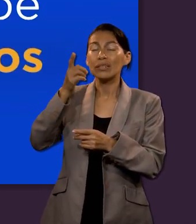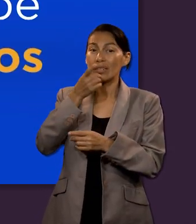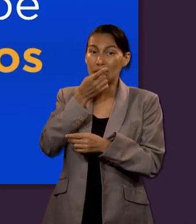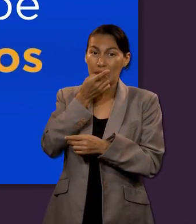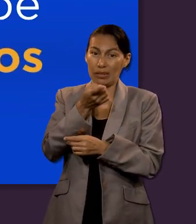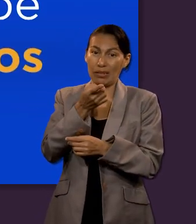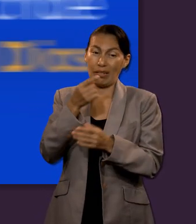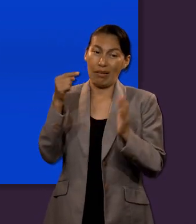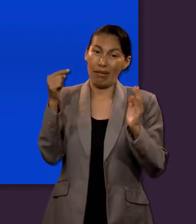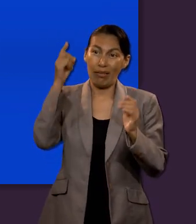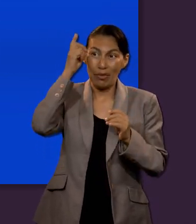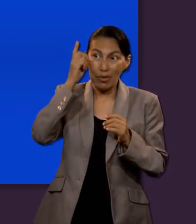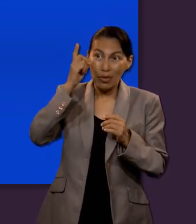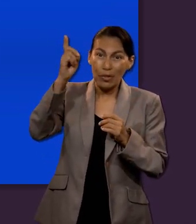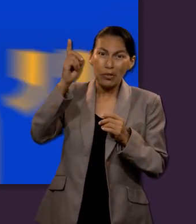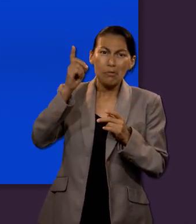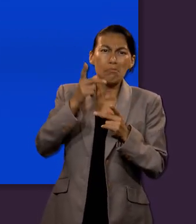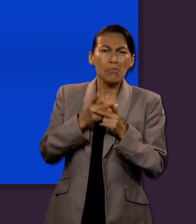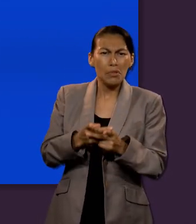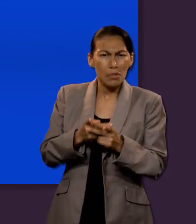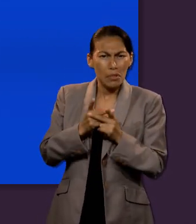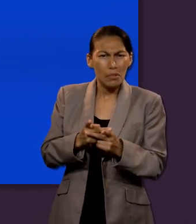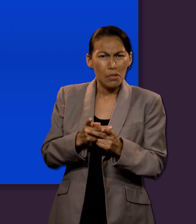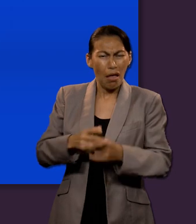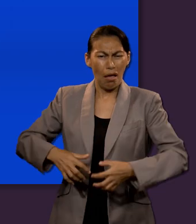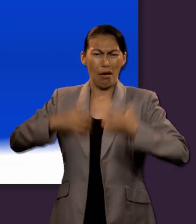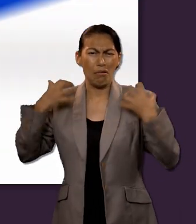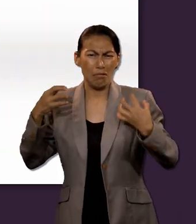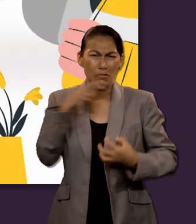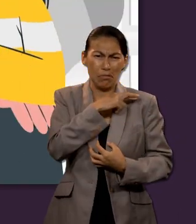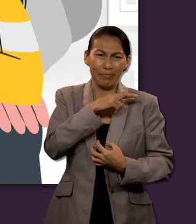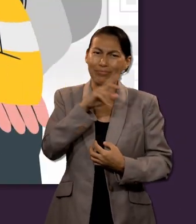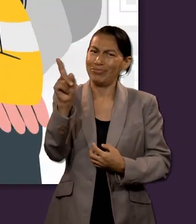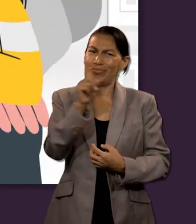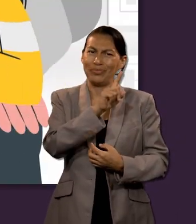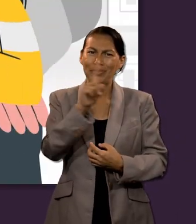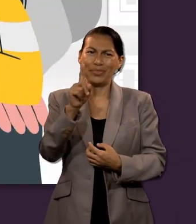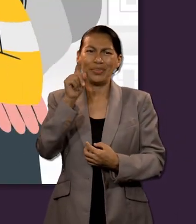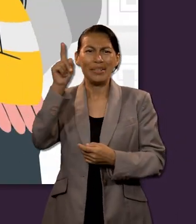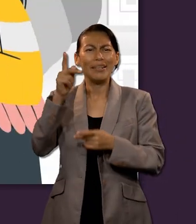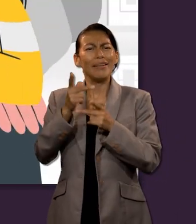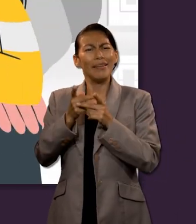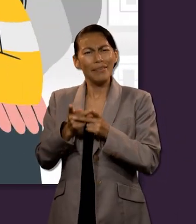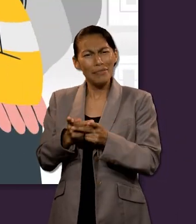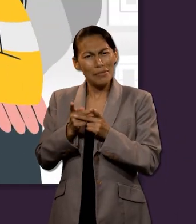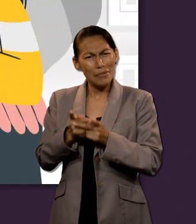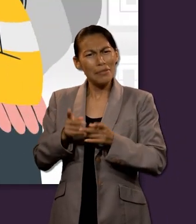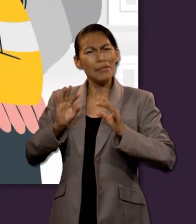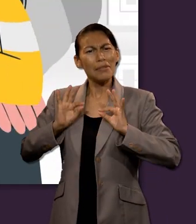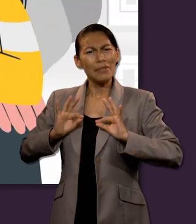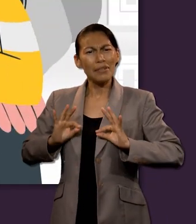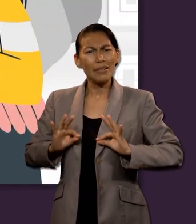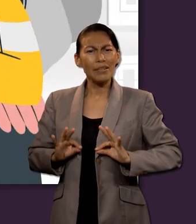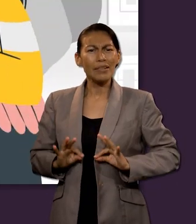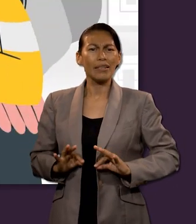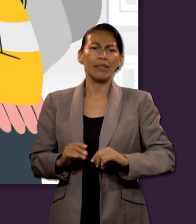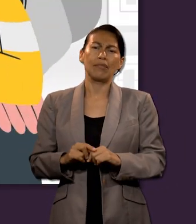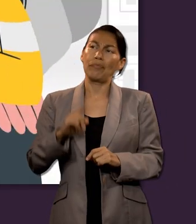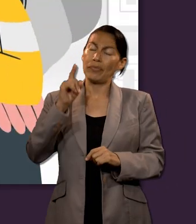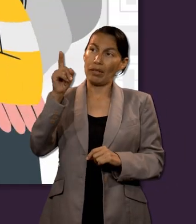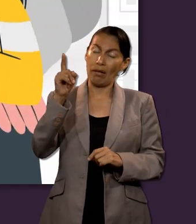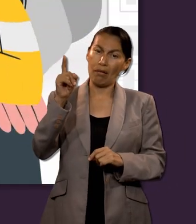la paciencia de dios es tardo para la ira es evidente que la paciencia de dios no debe confundirse con la